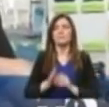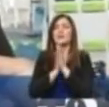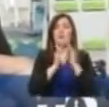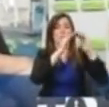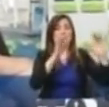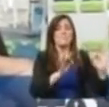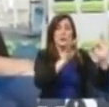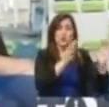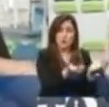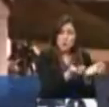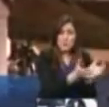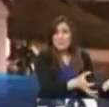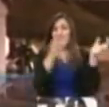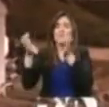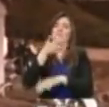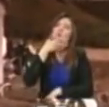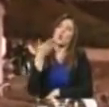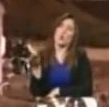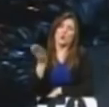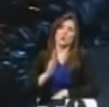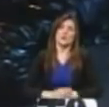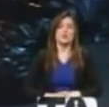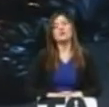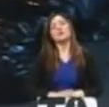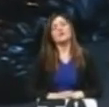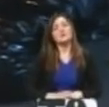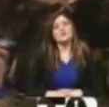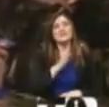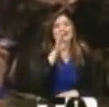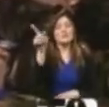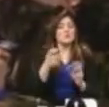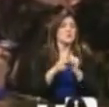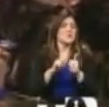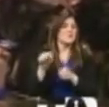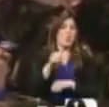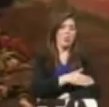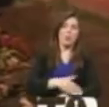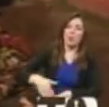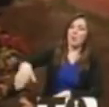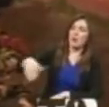contenedor de aquí fuera mucho mejor. Pero el problema se repite donde hay un contenedor.